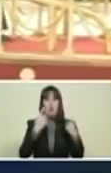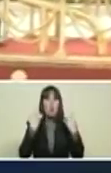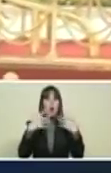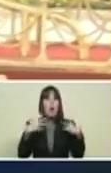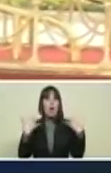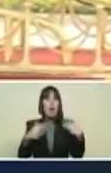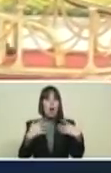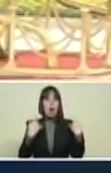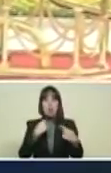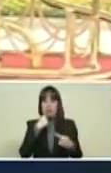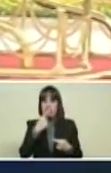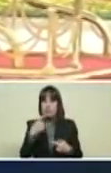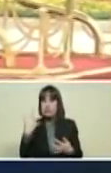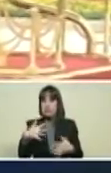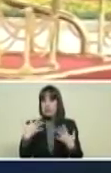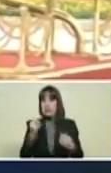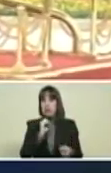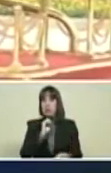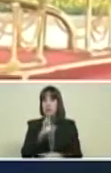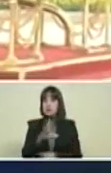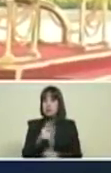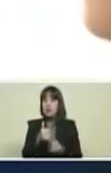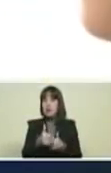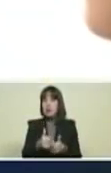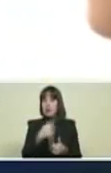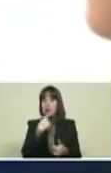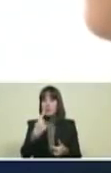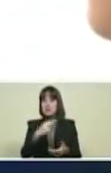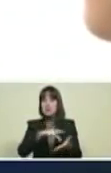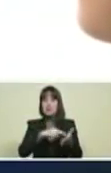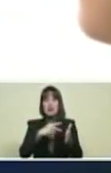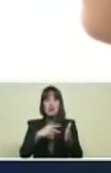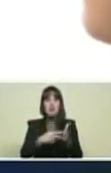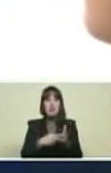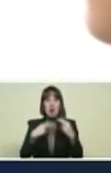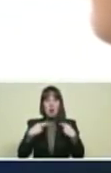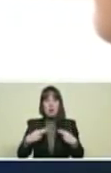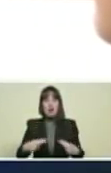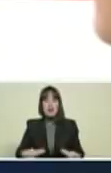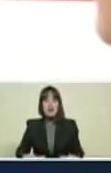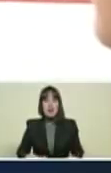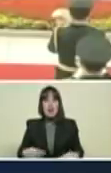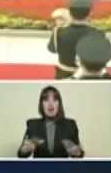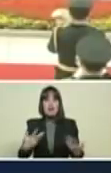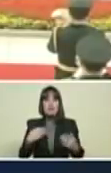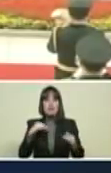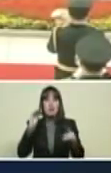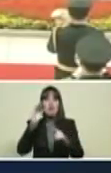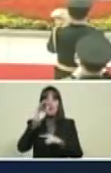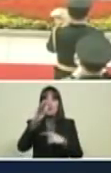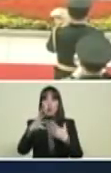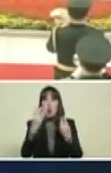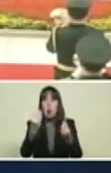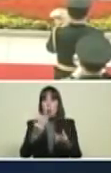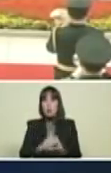oratoria. Estableció el concepto de la humanidad como destino común.